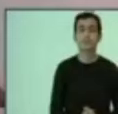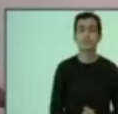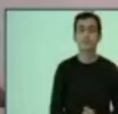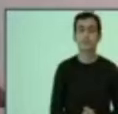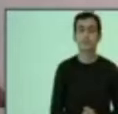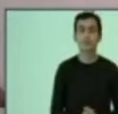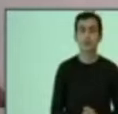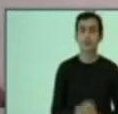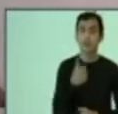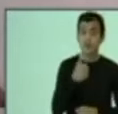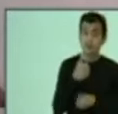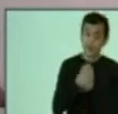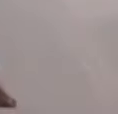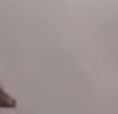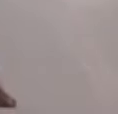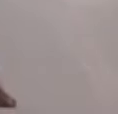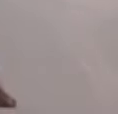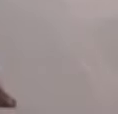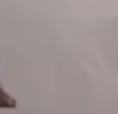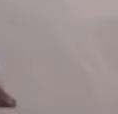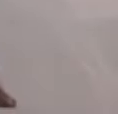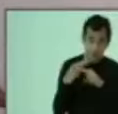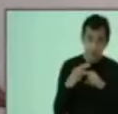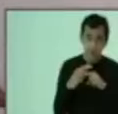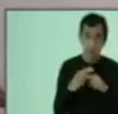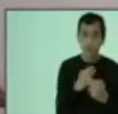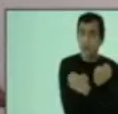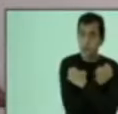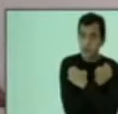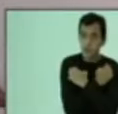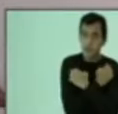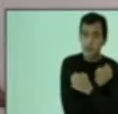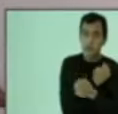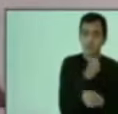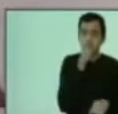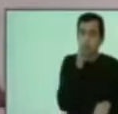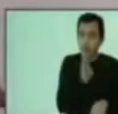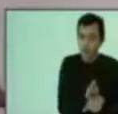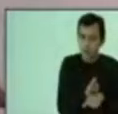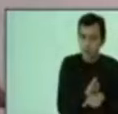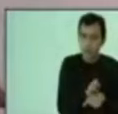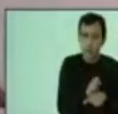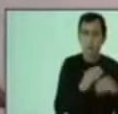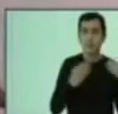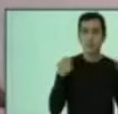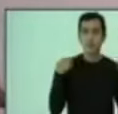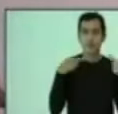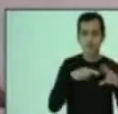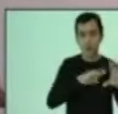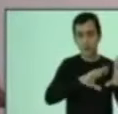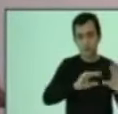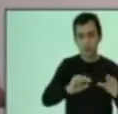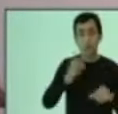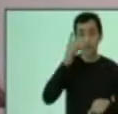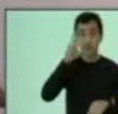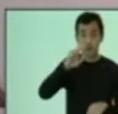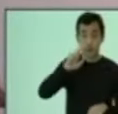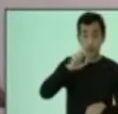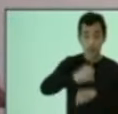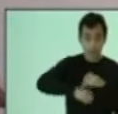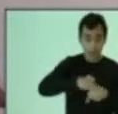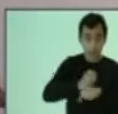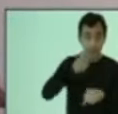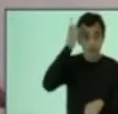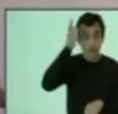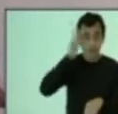Durante 30 años serví a la educación a nivel medio, en donde me desempeñé 30 años como director, coordinador de